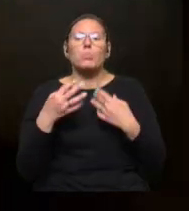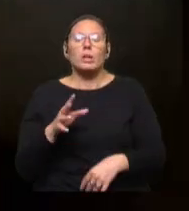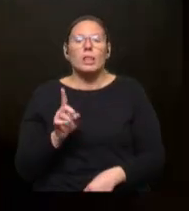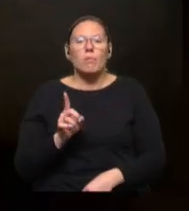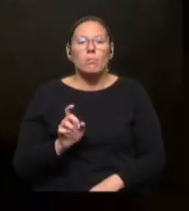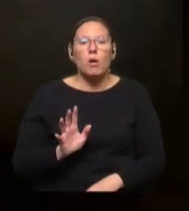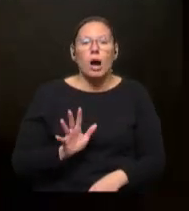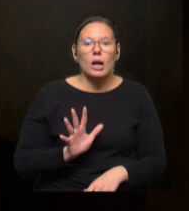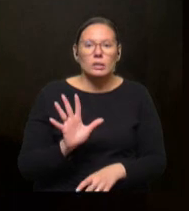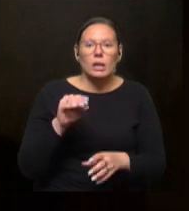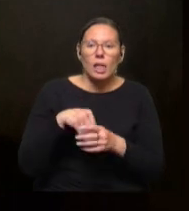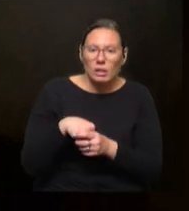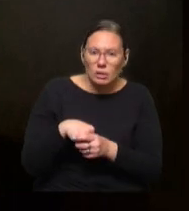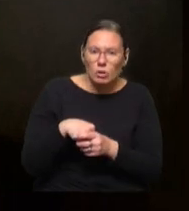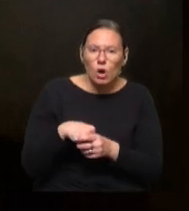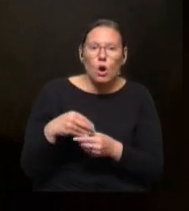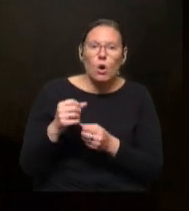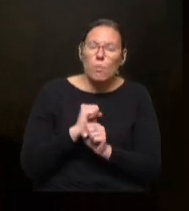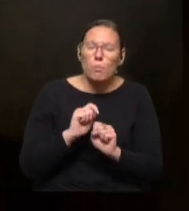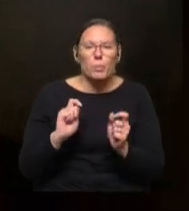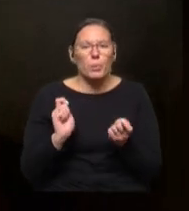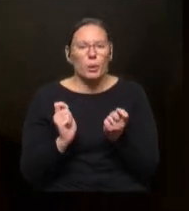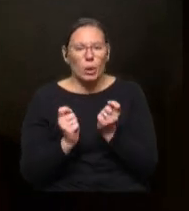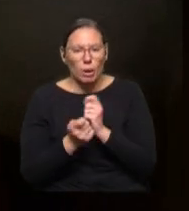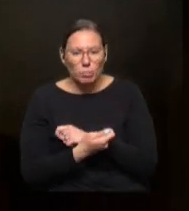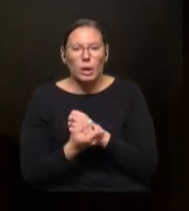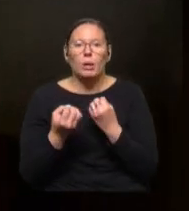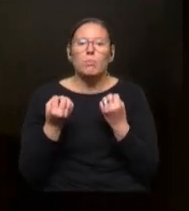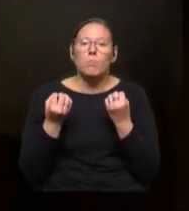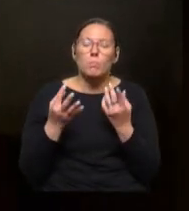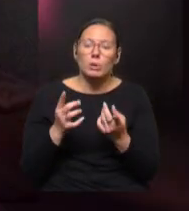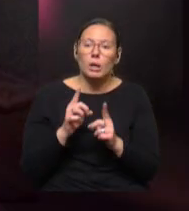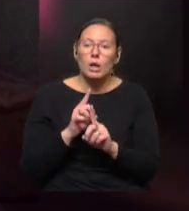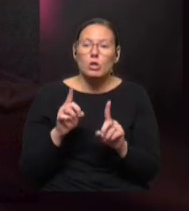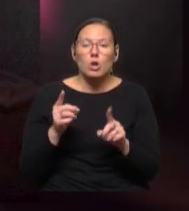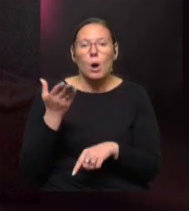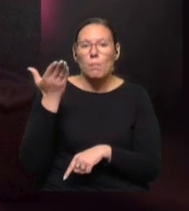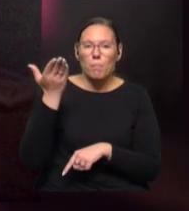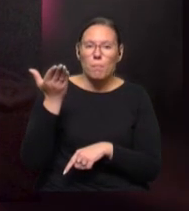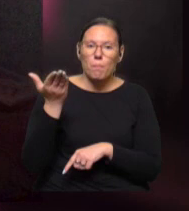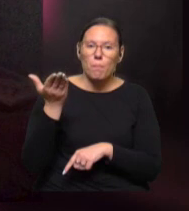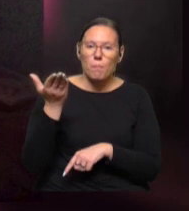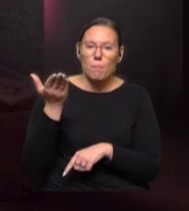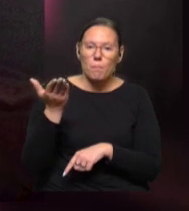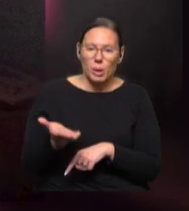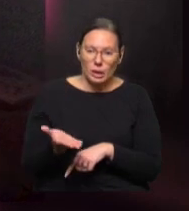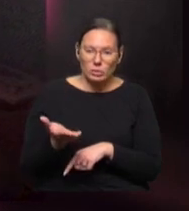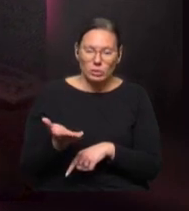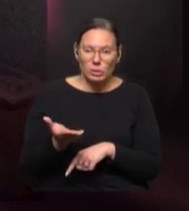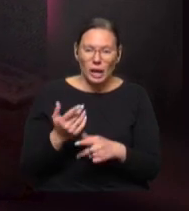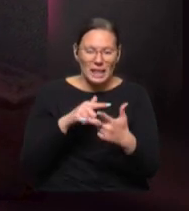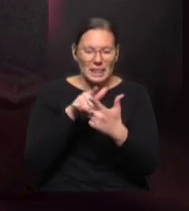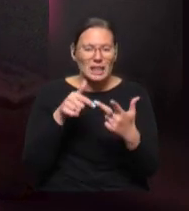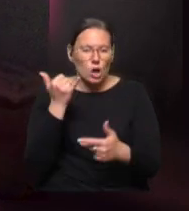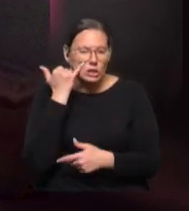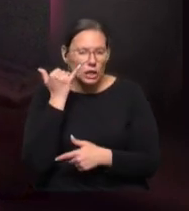ser parte de eso, ¿no? ¿Cómo podemos modificarlo? Porque además no aparece como un personaje que habita un trío